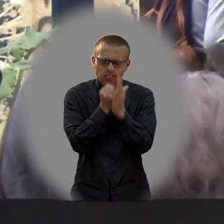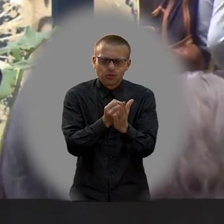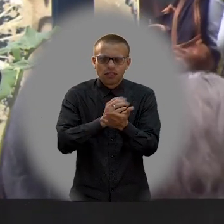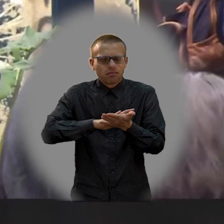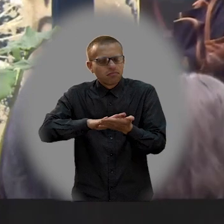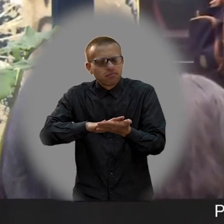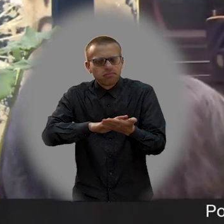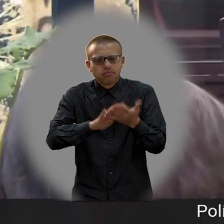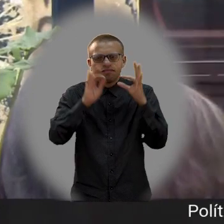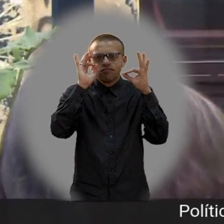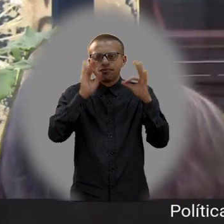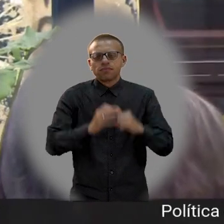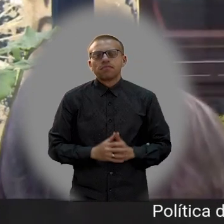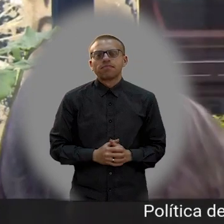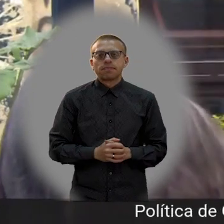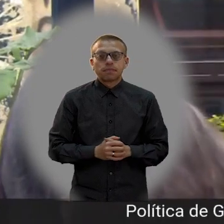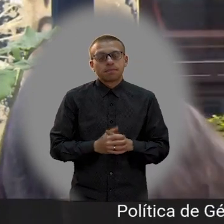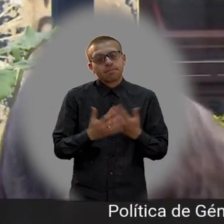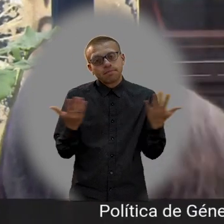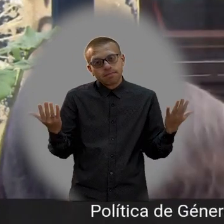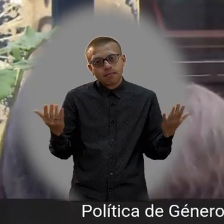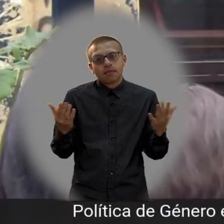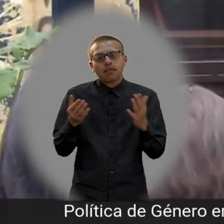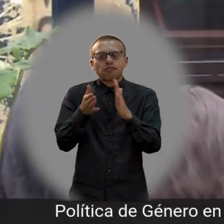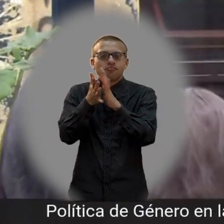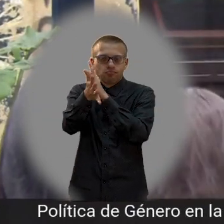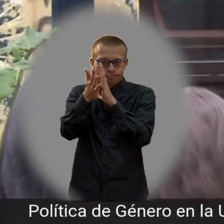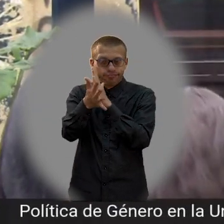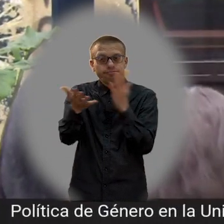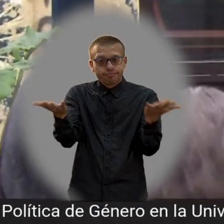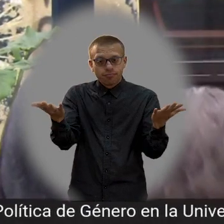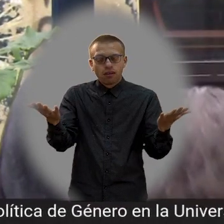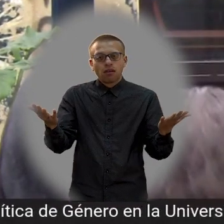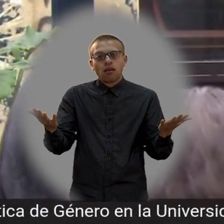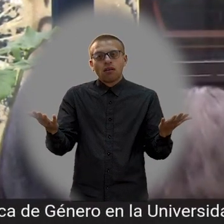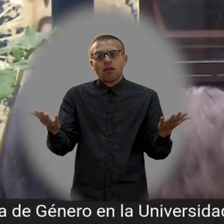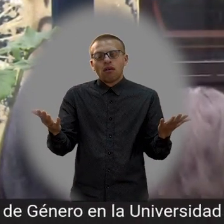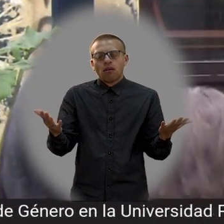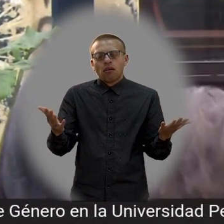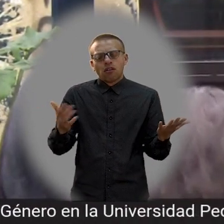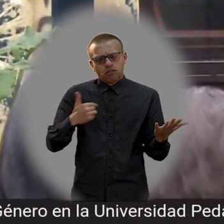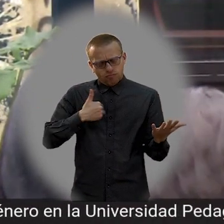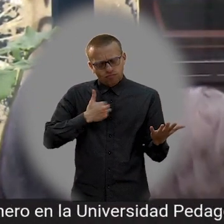De manera que lo único que yo puedo decir aquí es, cuenten en esta administración con